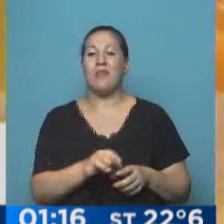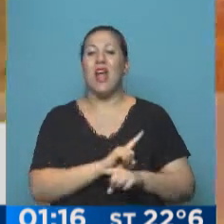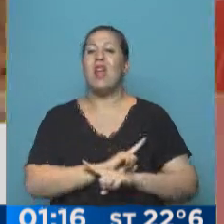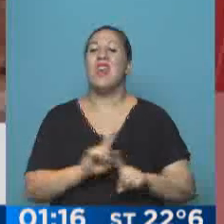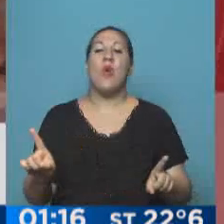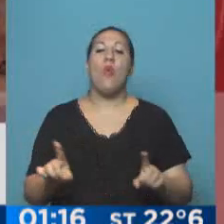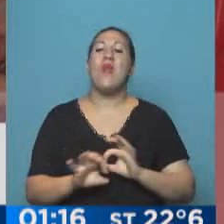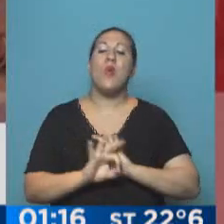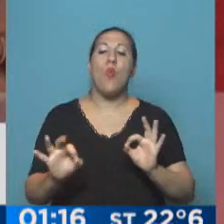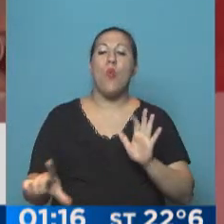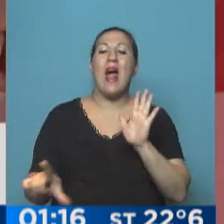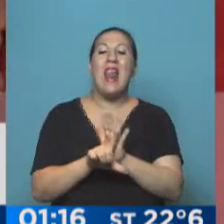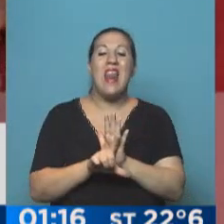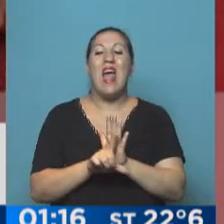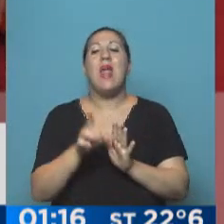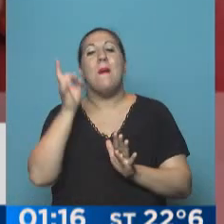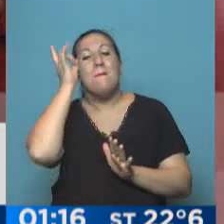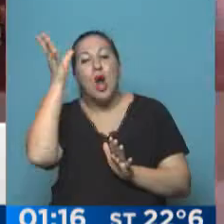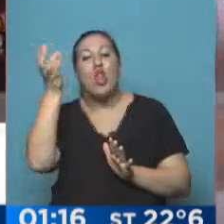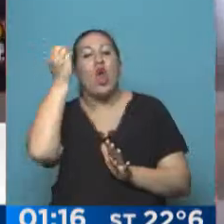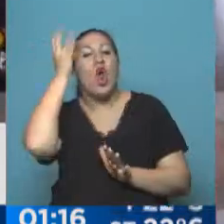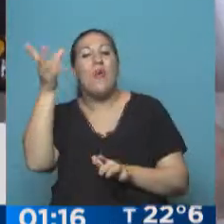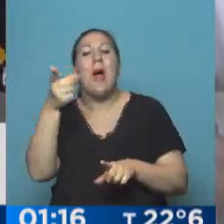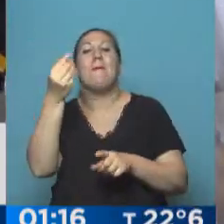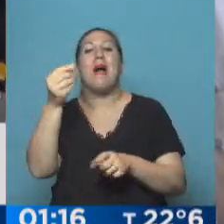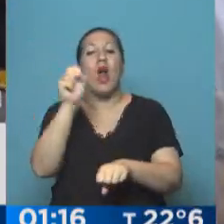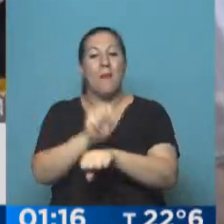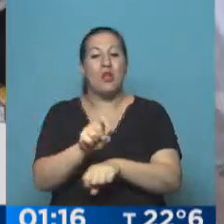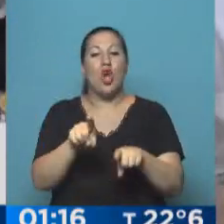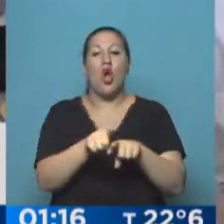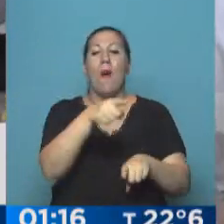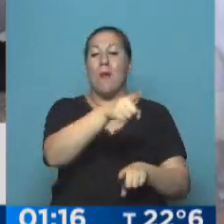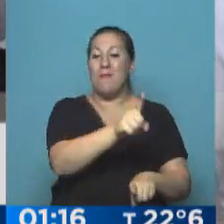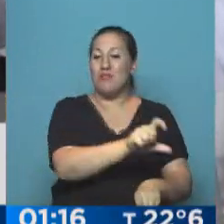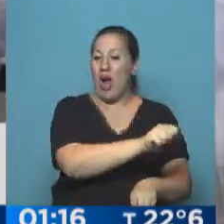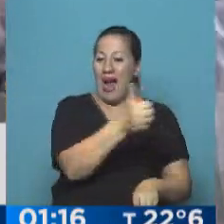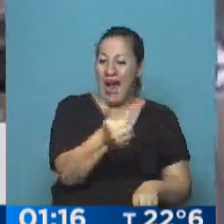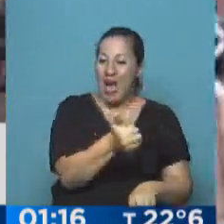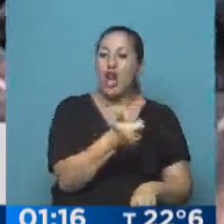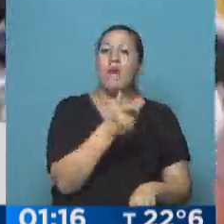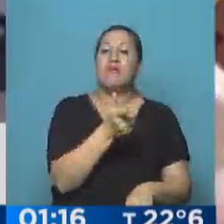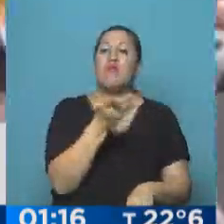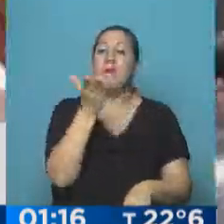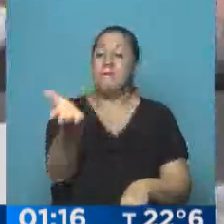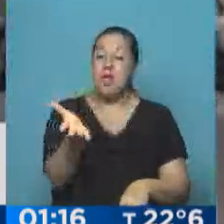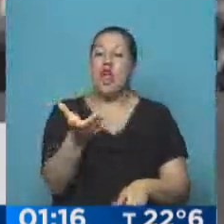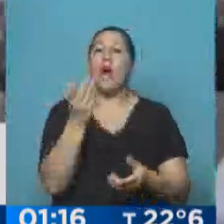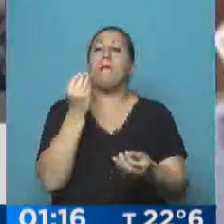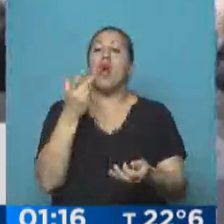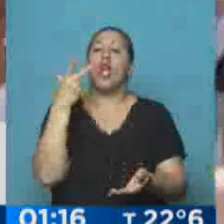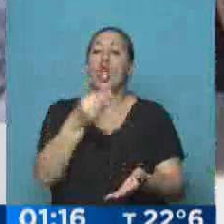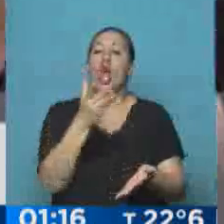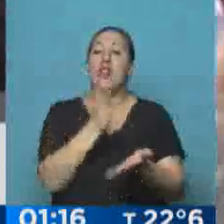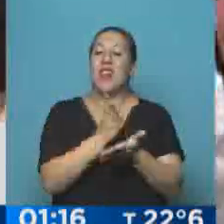amnistía para los presos como lo ha planteado la bancada opositora electa porque dijo se violaron los derechos humanos y